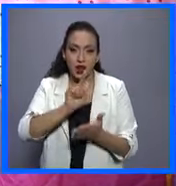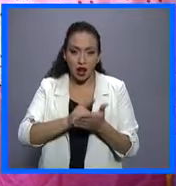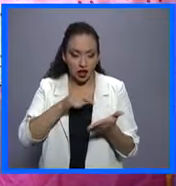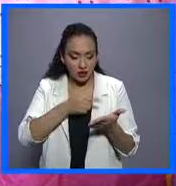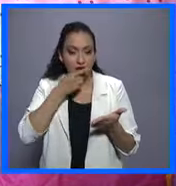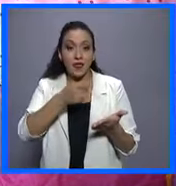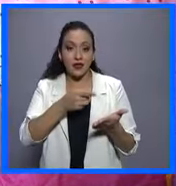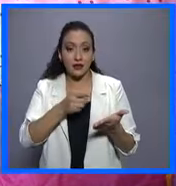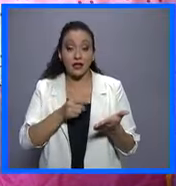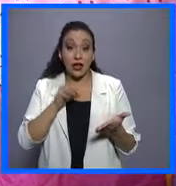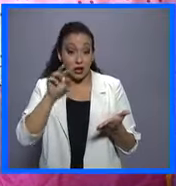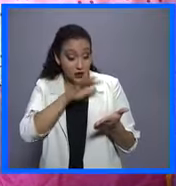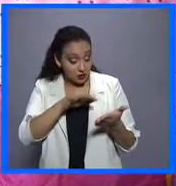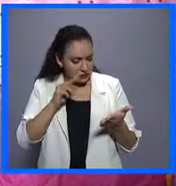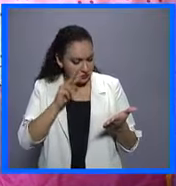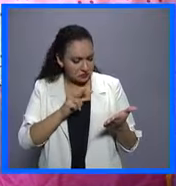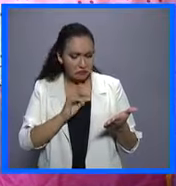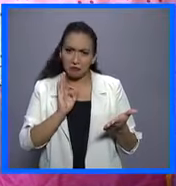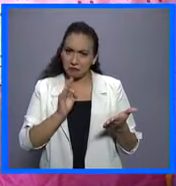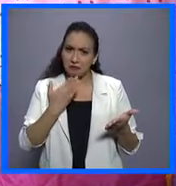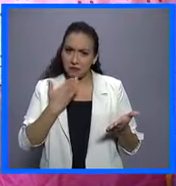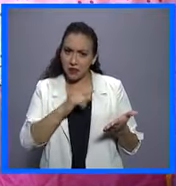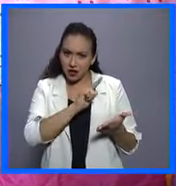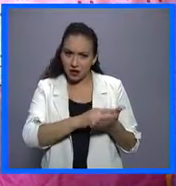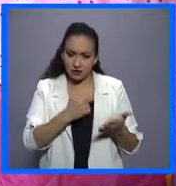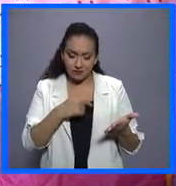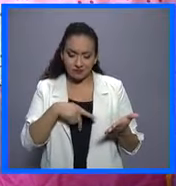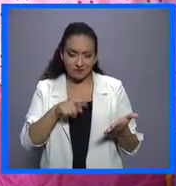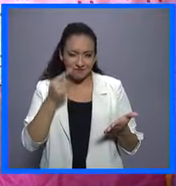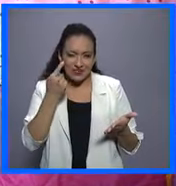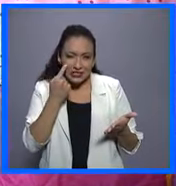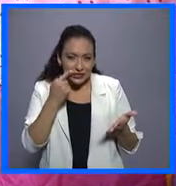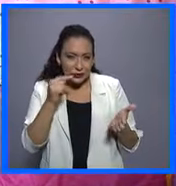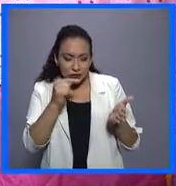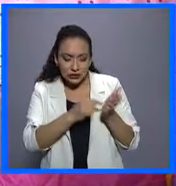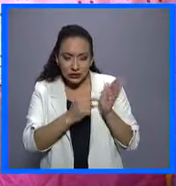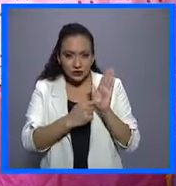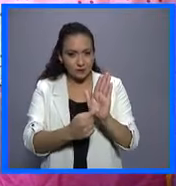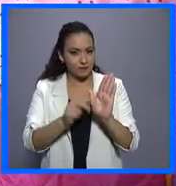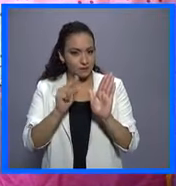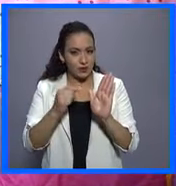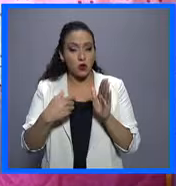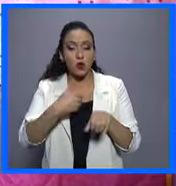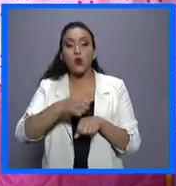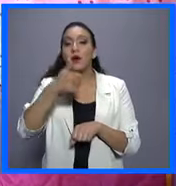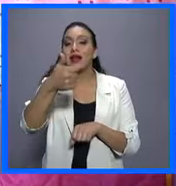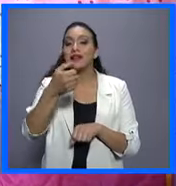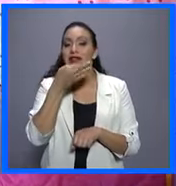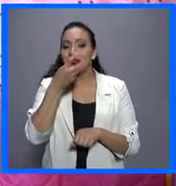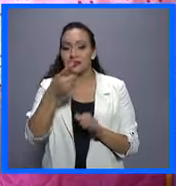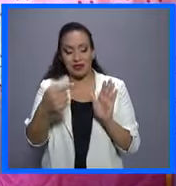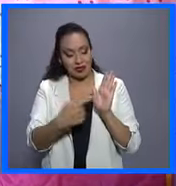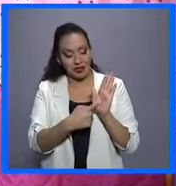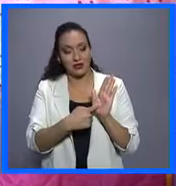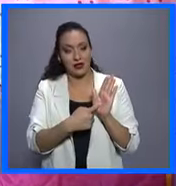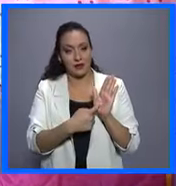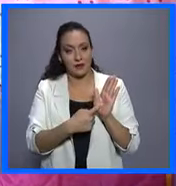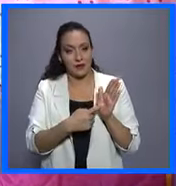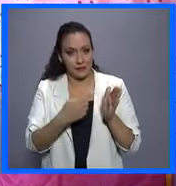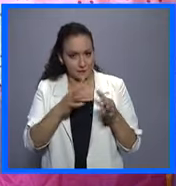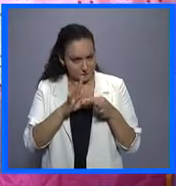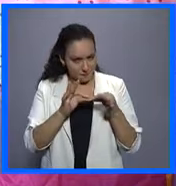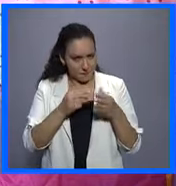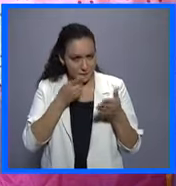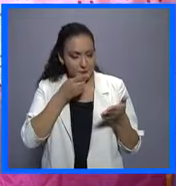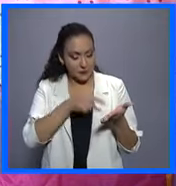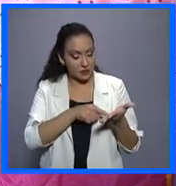está padrísima, está muy bien hecha, menos en un punto, en el número 6, que dice, así casi a la